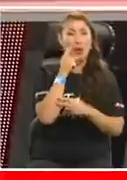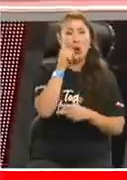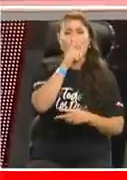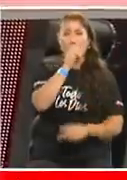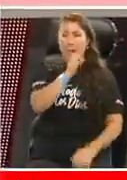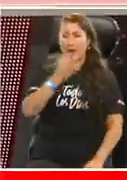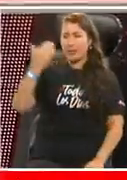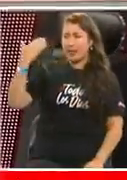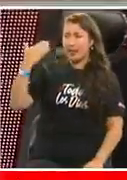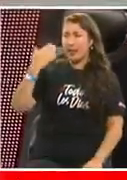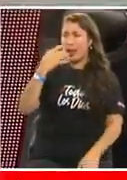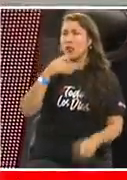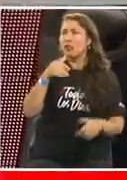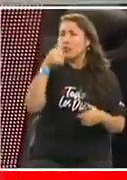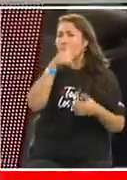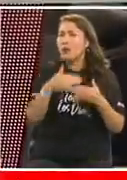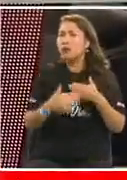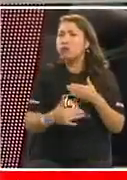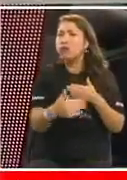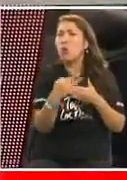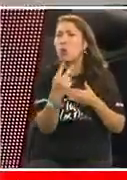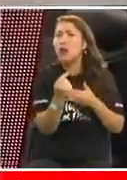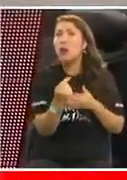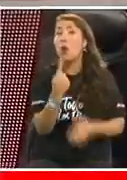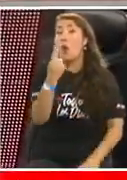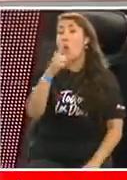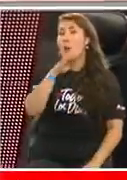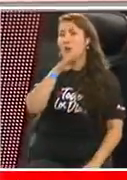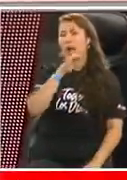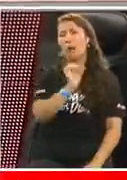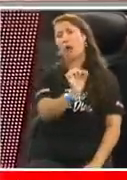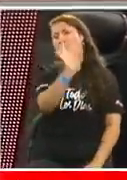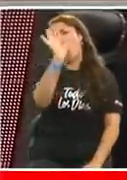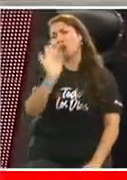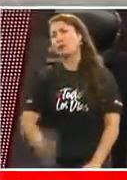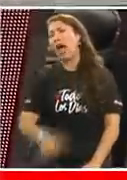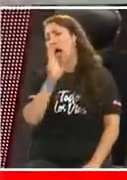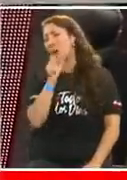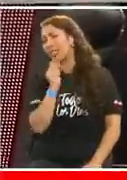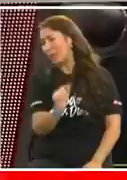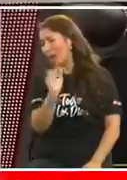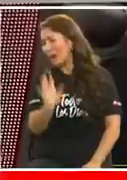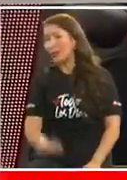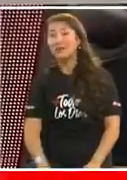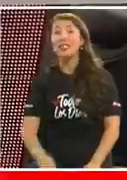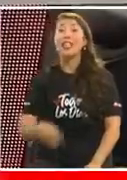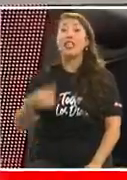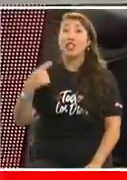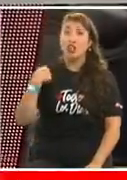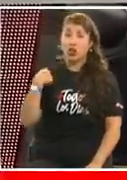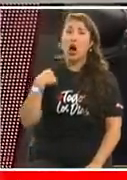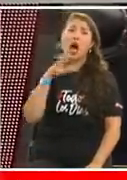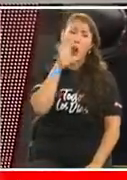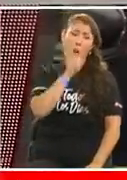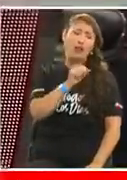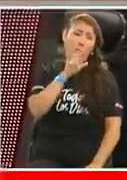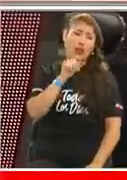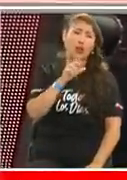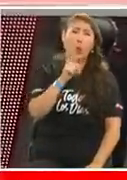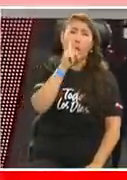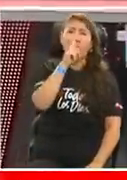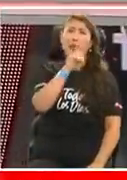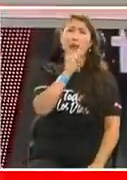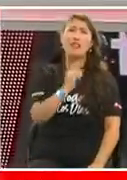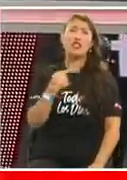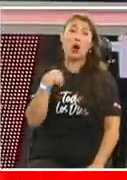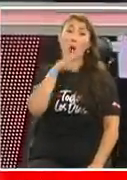vez, ¿cuánto duraron? Un minuto. Un minuto. Qué poco. Lucho, yo vengo durando hace harto rato. O sea, la última vez